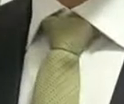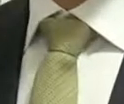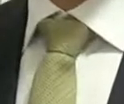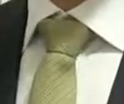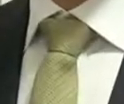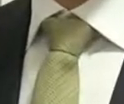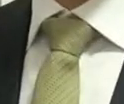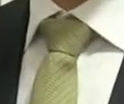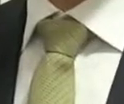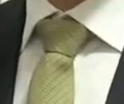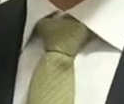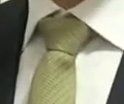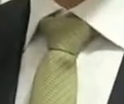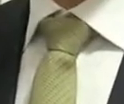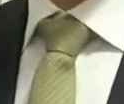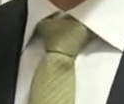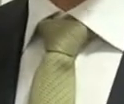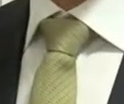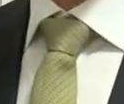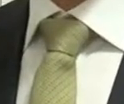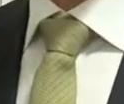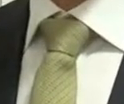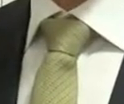había tocado en su vida. Gracias.